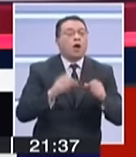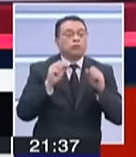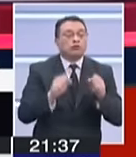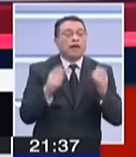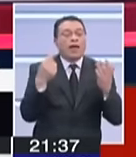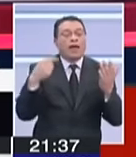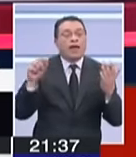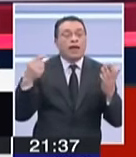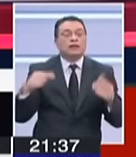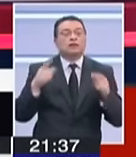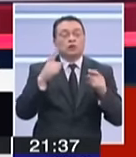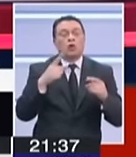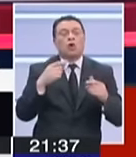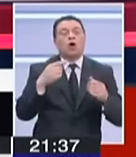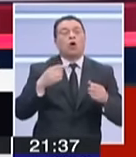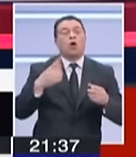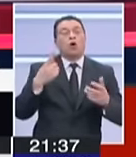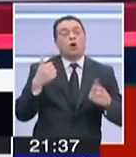tener un candidato presidencial propio?